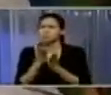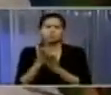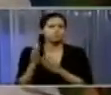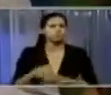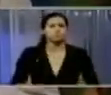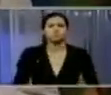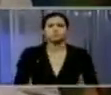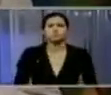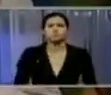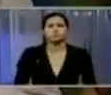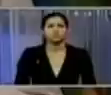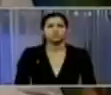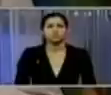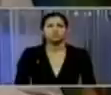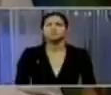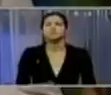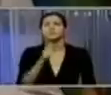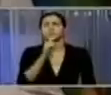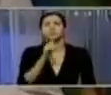Levanten la mano